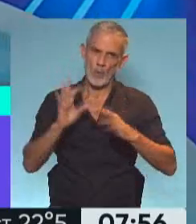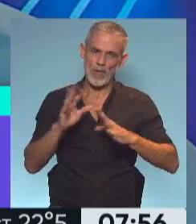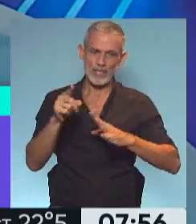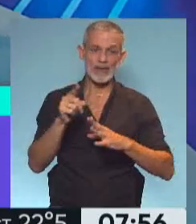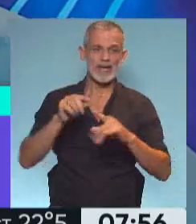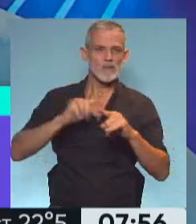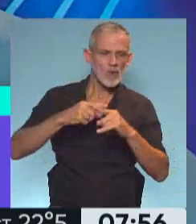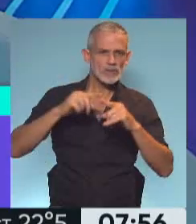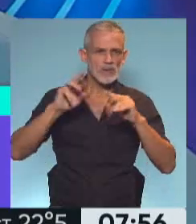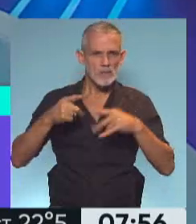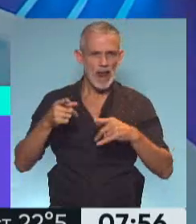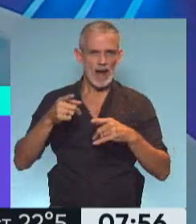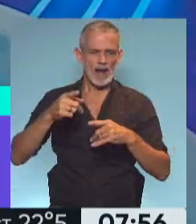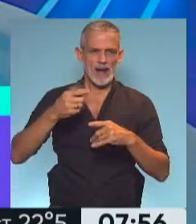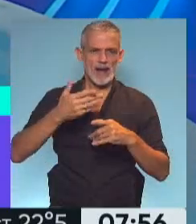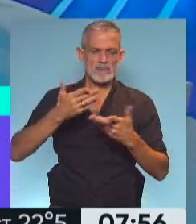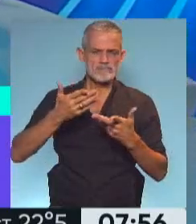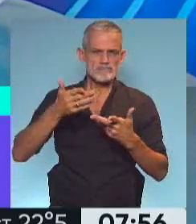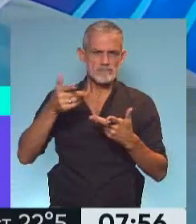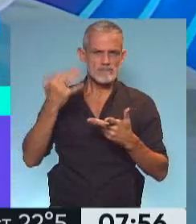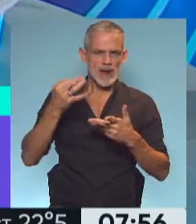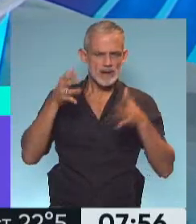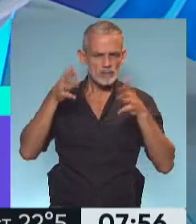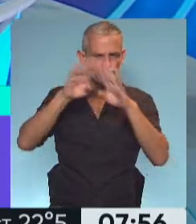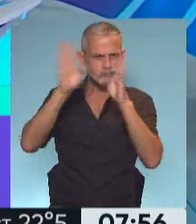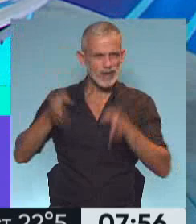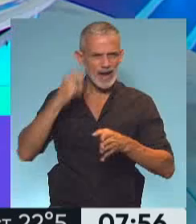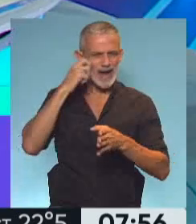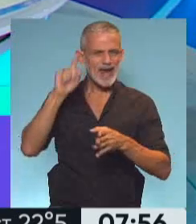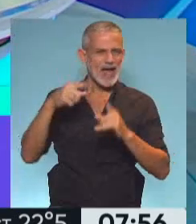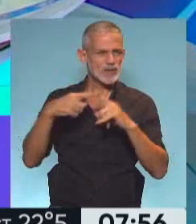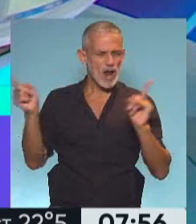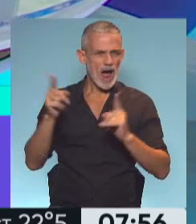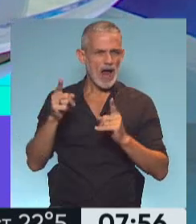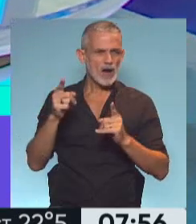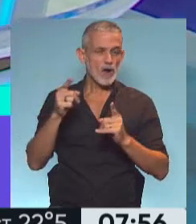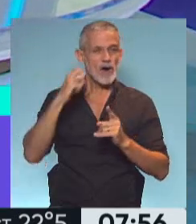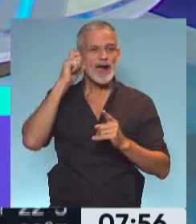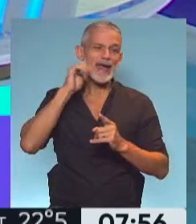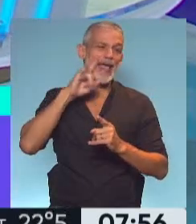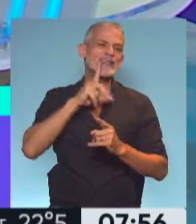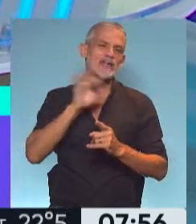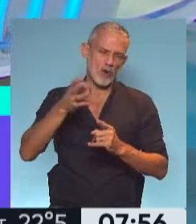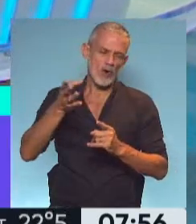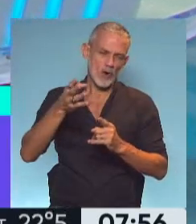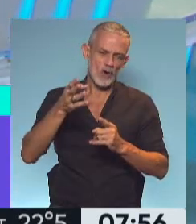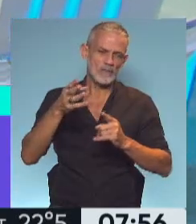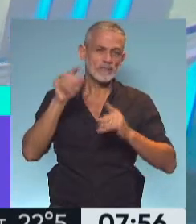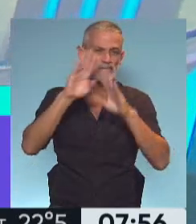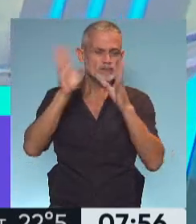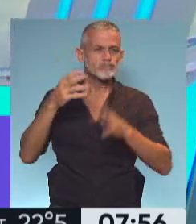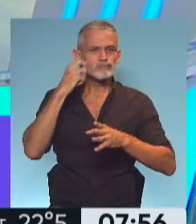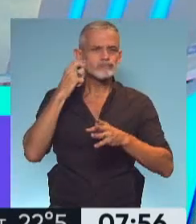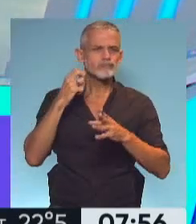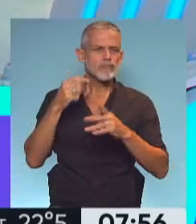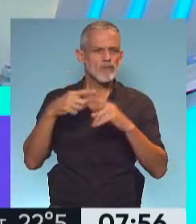las políticas activas que se han realizado, especialmente en las residencias de larga estadía, mal llamados geriátricos, sí, han dado resultado siempre